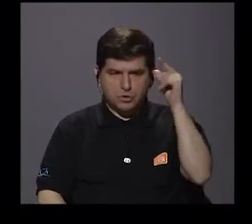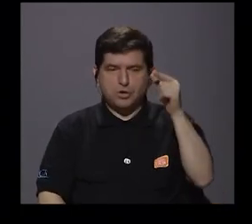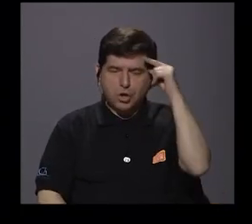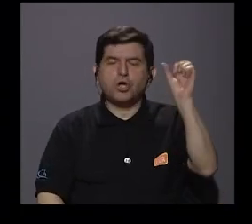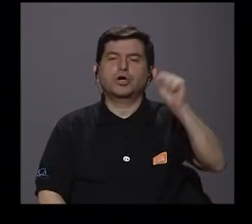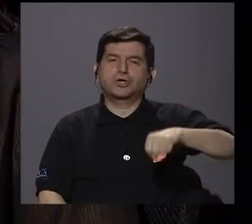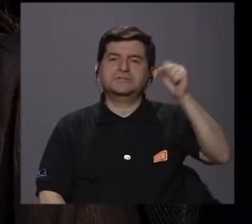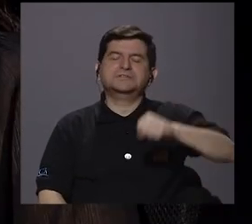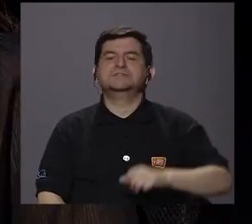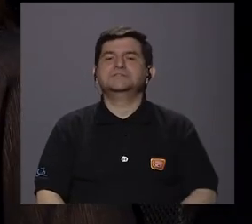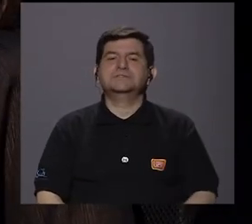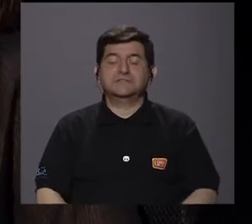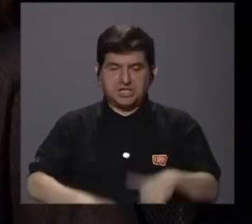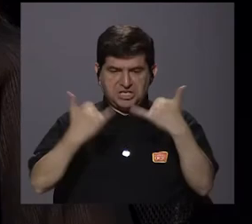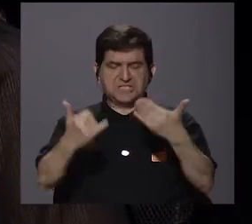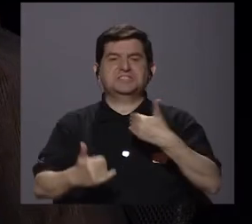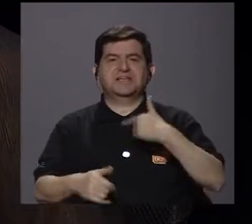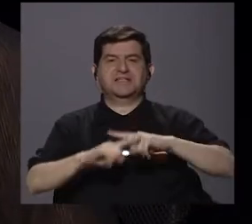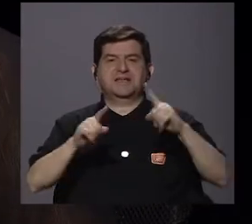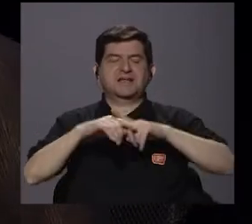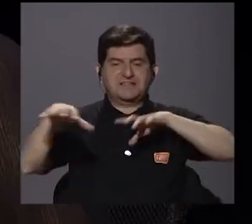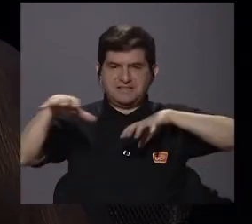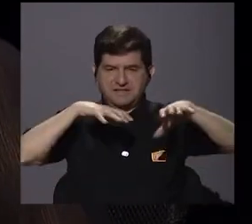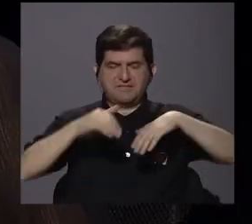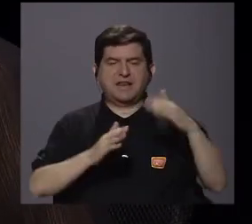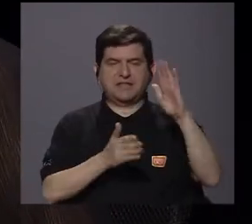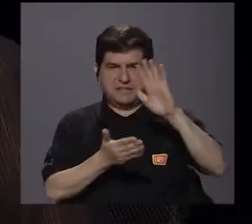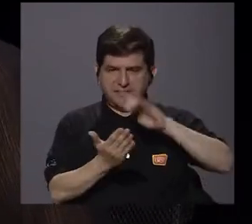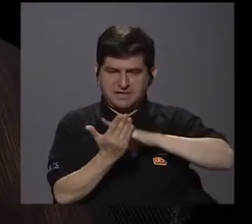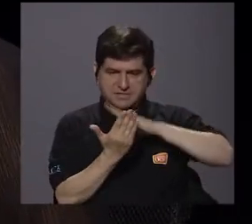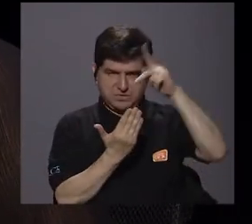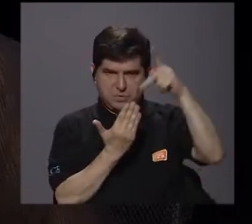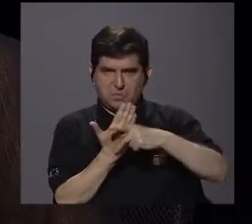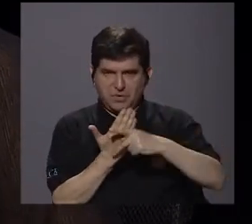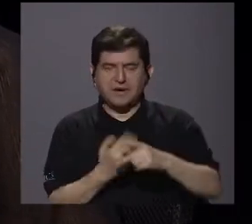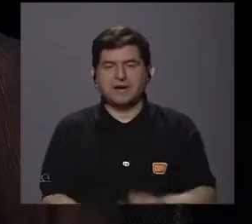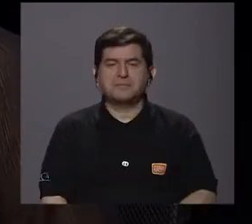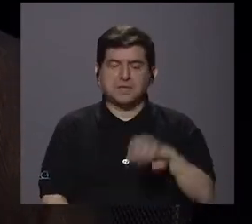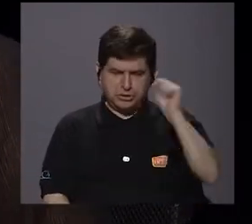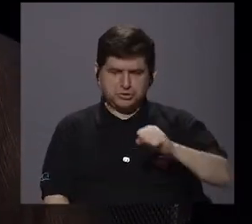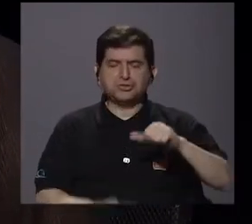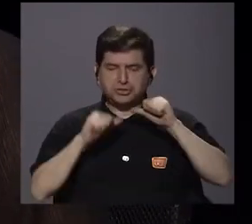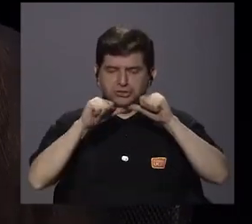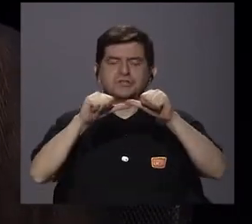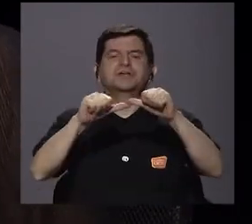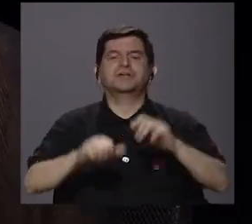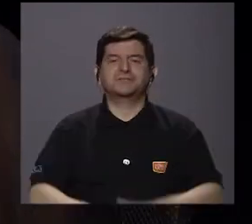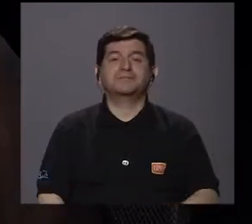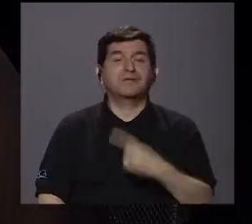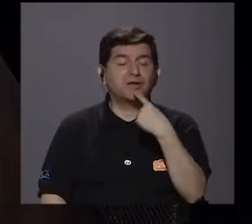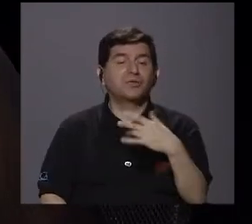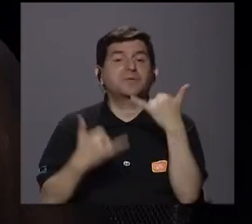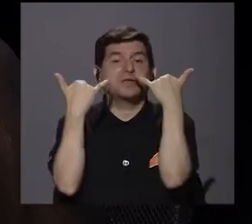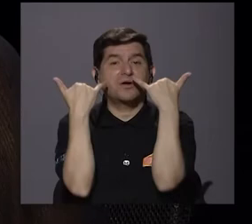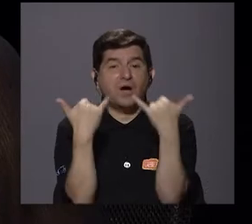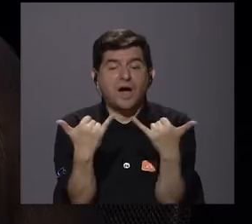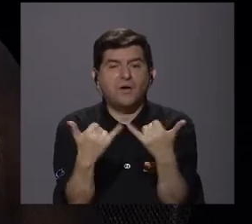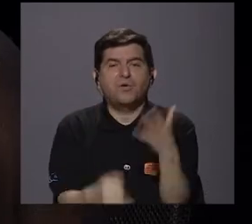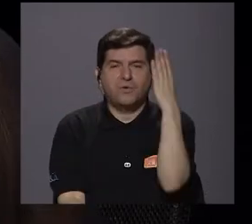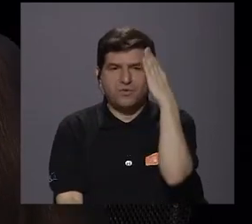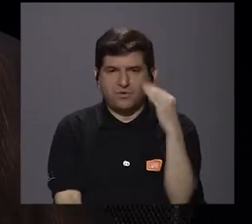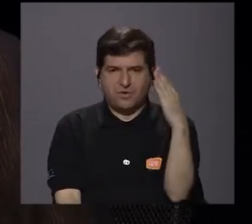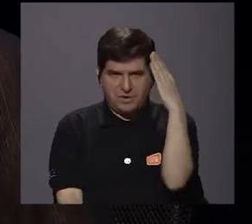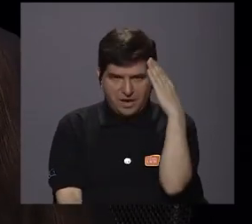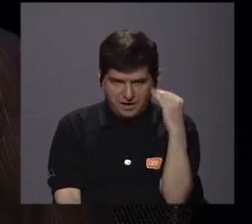Por supuesto. Desde ya tenemos varias actividades programadas. Por supuesto que sí. Y como le digo ahora, con